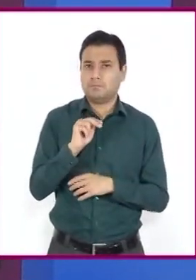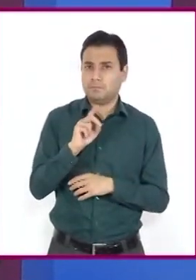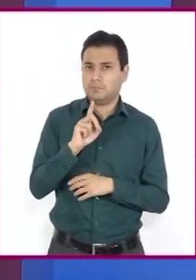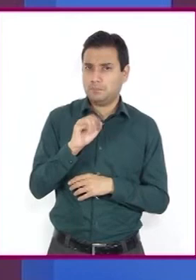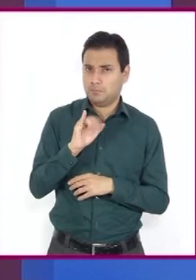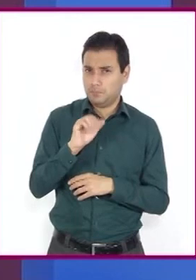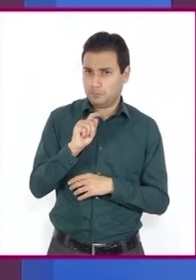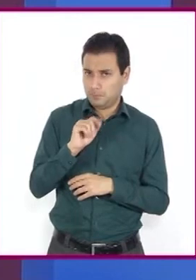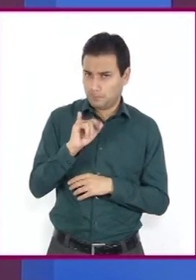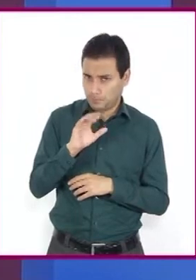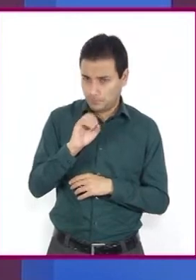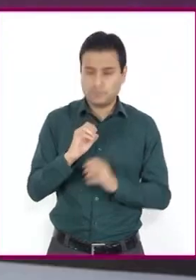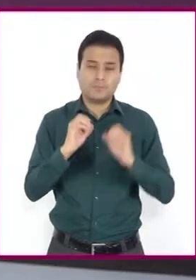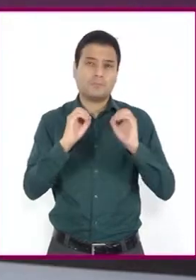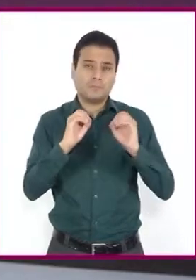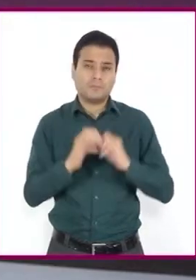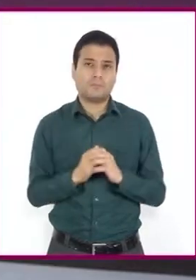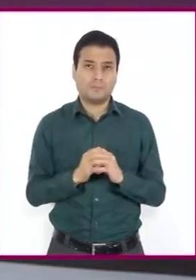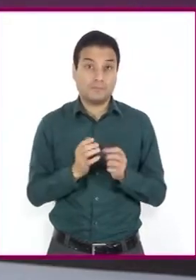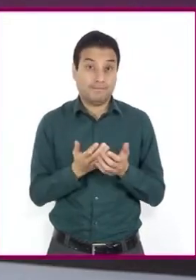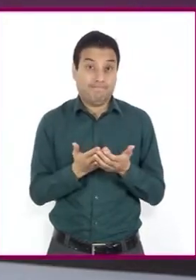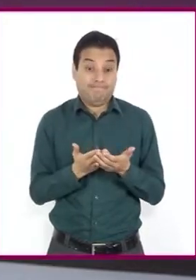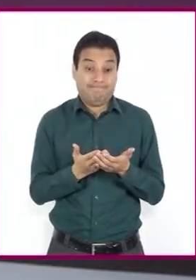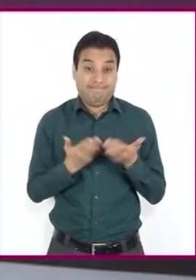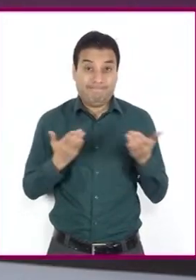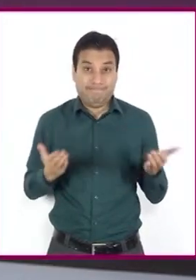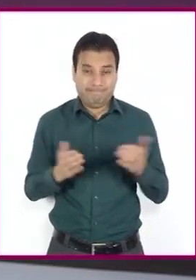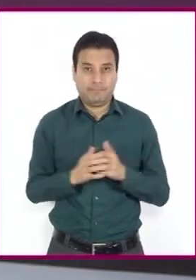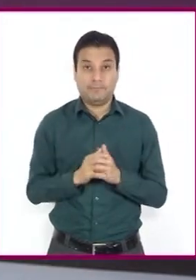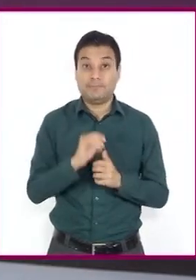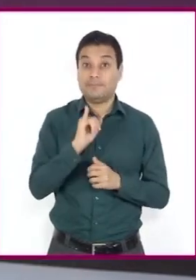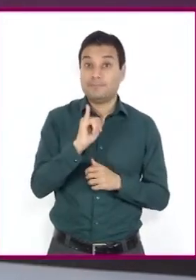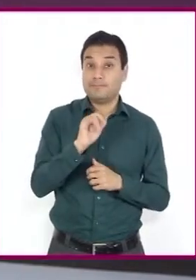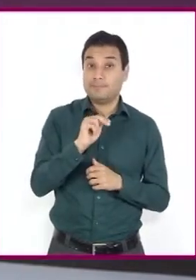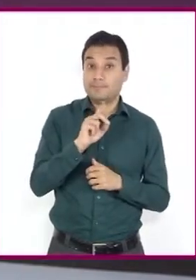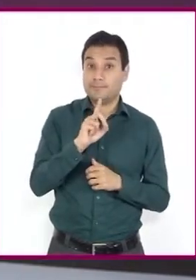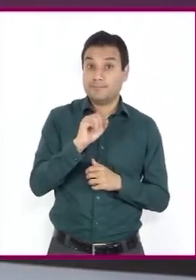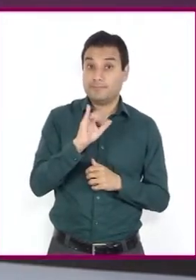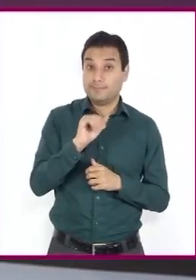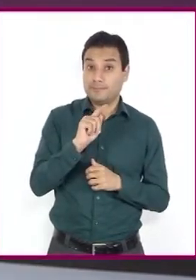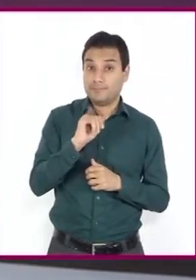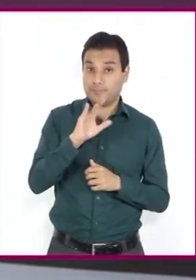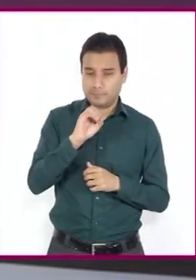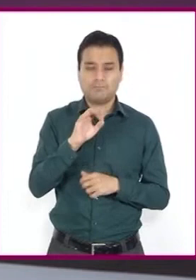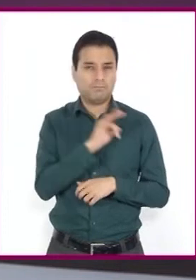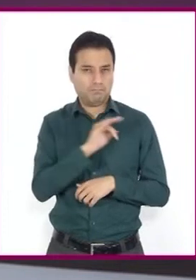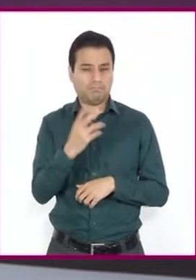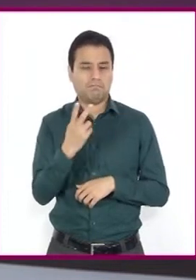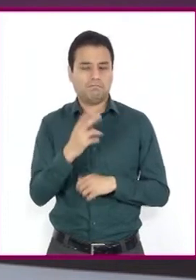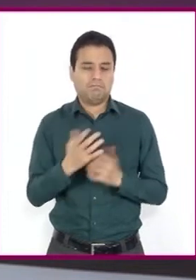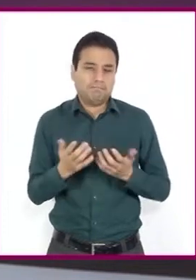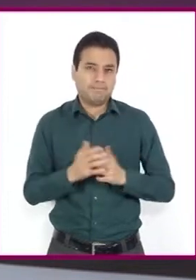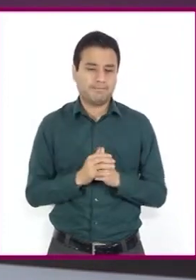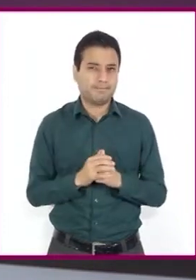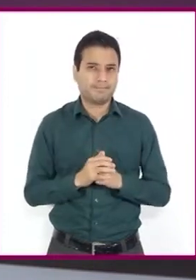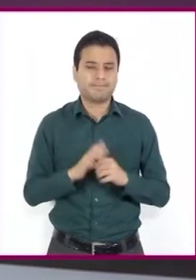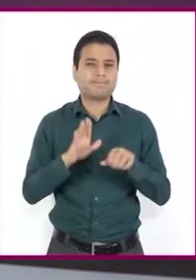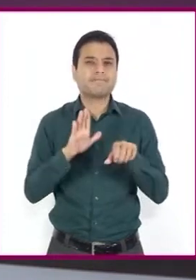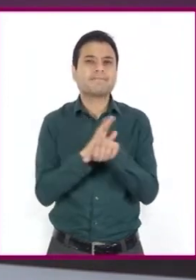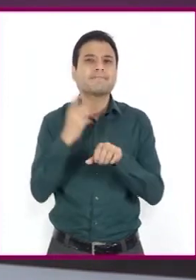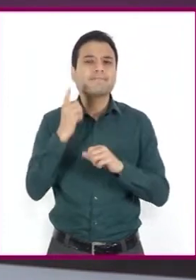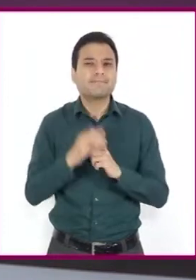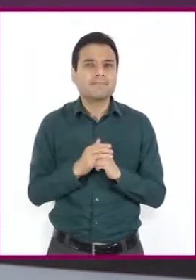caso, o en presente de indicativo, como en el tercer ejemplo, ya que es solo